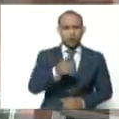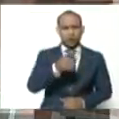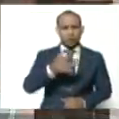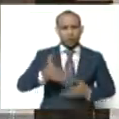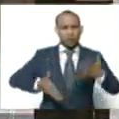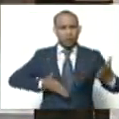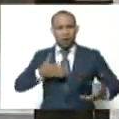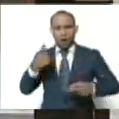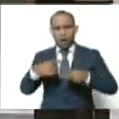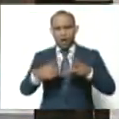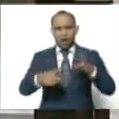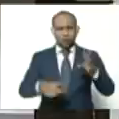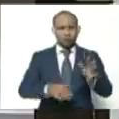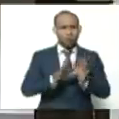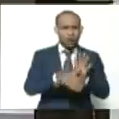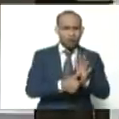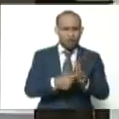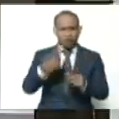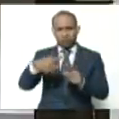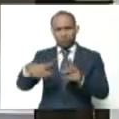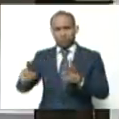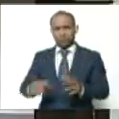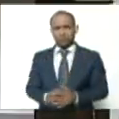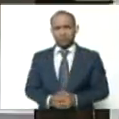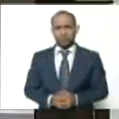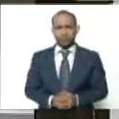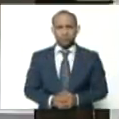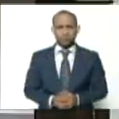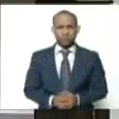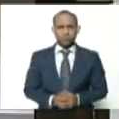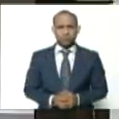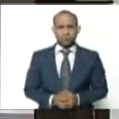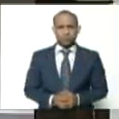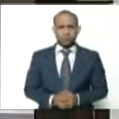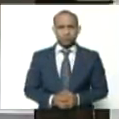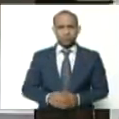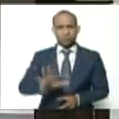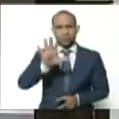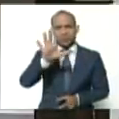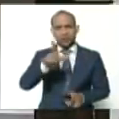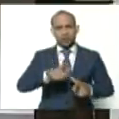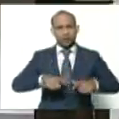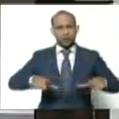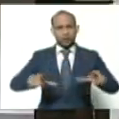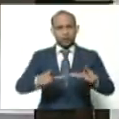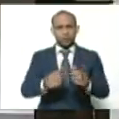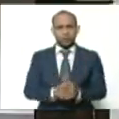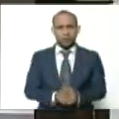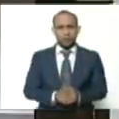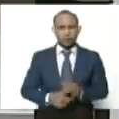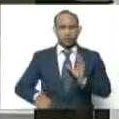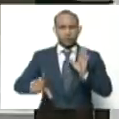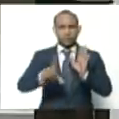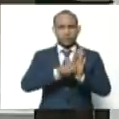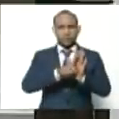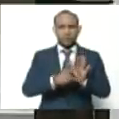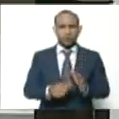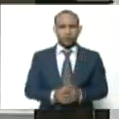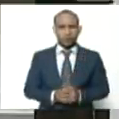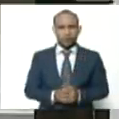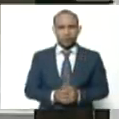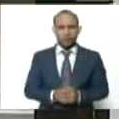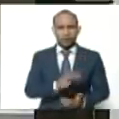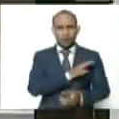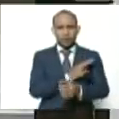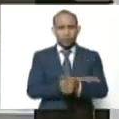bandidos y corruptos y ladrones que andan por ahí. En quinto lugar, la ley del